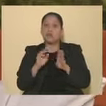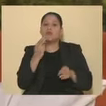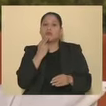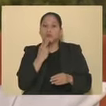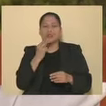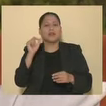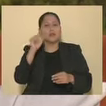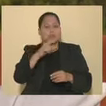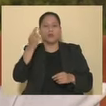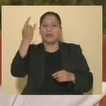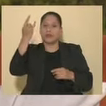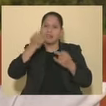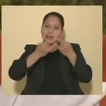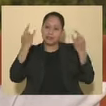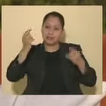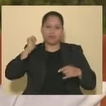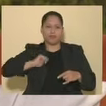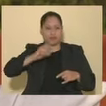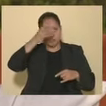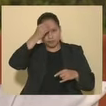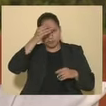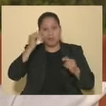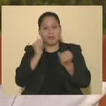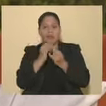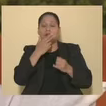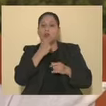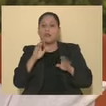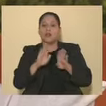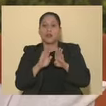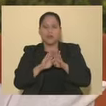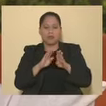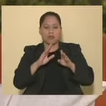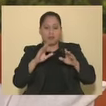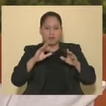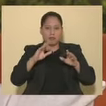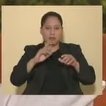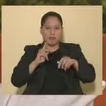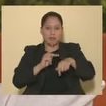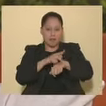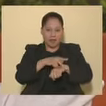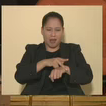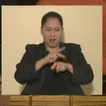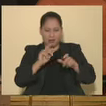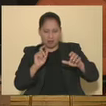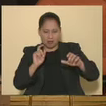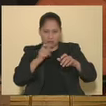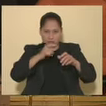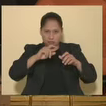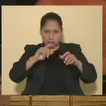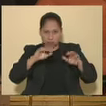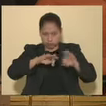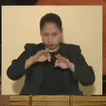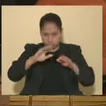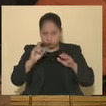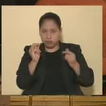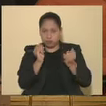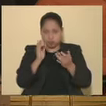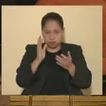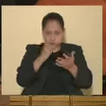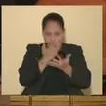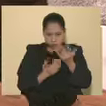es historia, ¿no? Vamos a tener un forjador en vivo y, bueno, un espectro